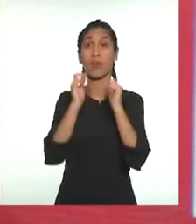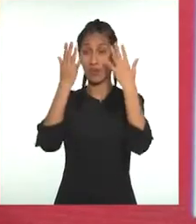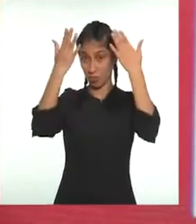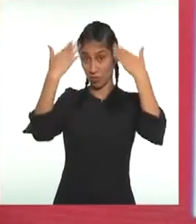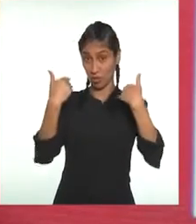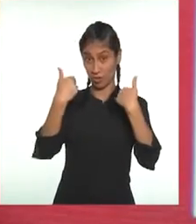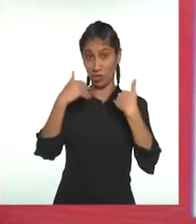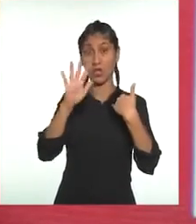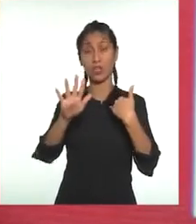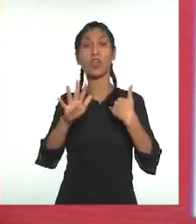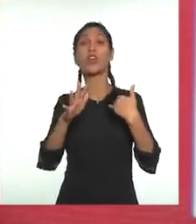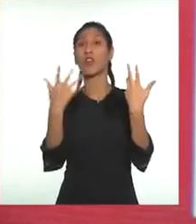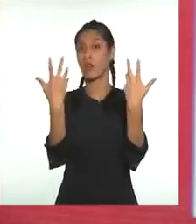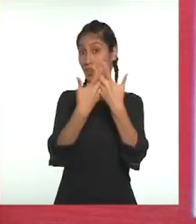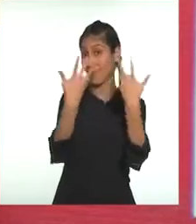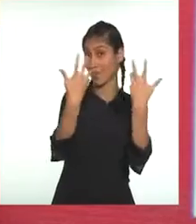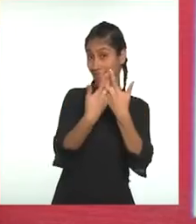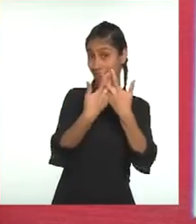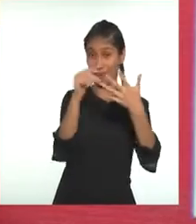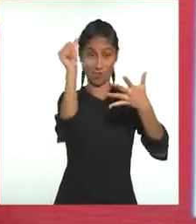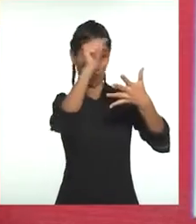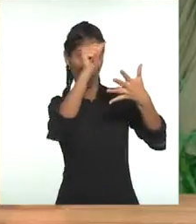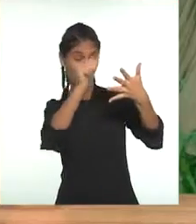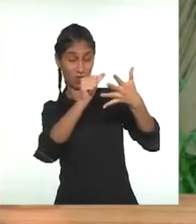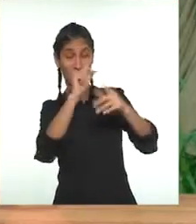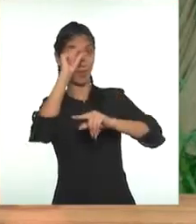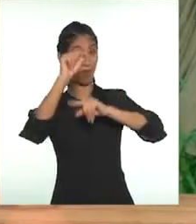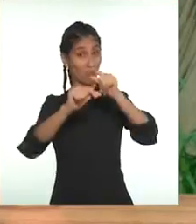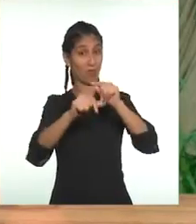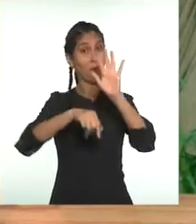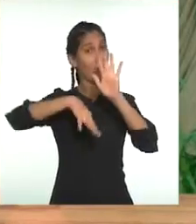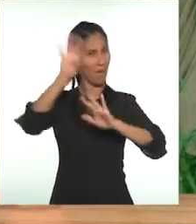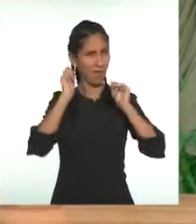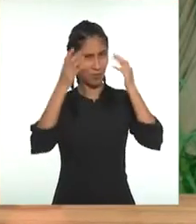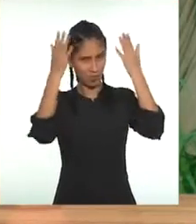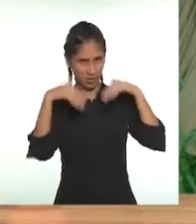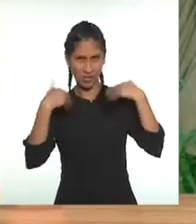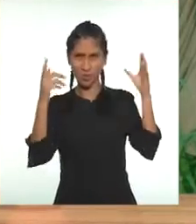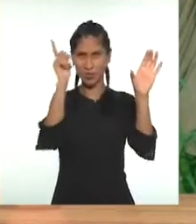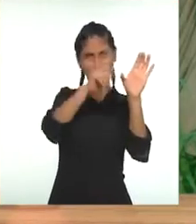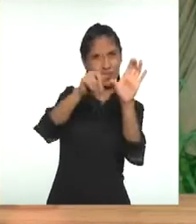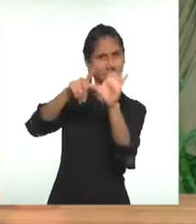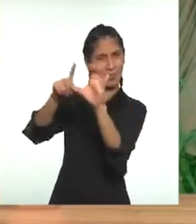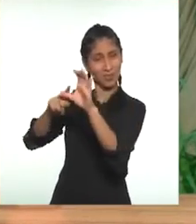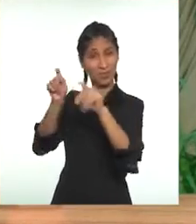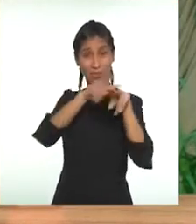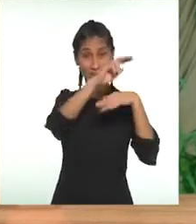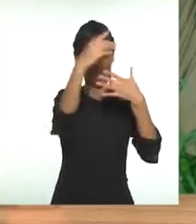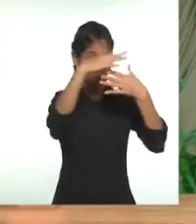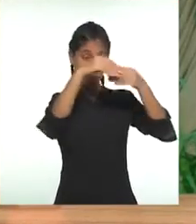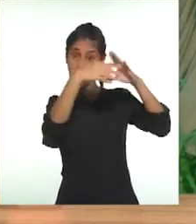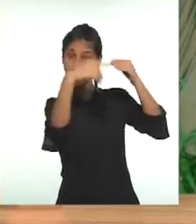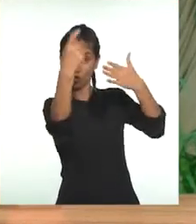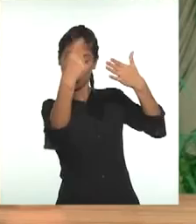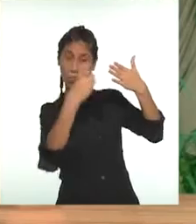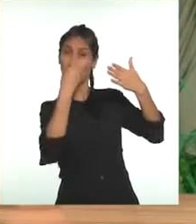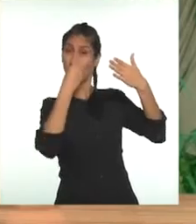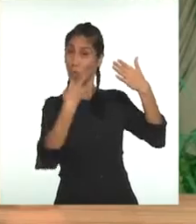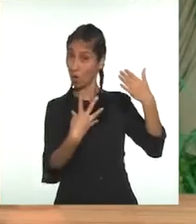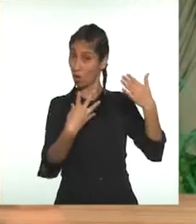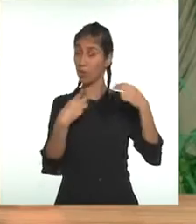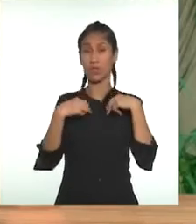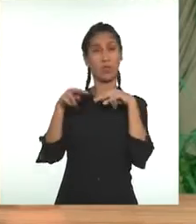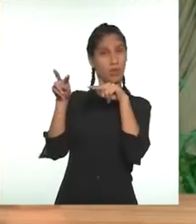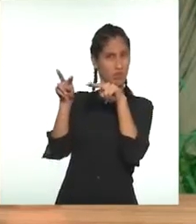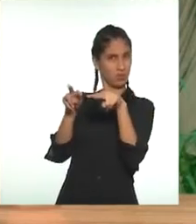del arte ha ido ganando espacio recién en los últimos años. Es decir, cada vez existen más artistas mujeres. Y